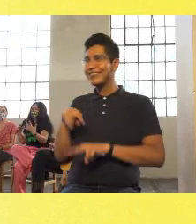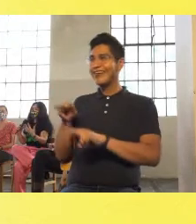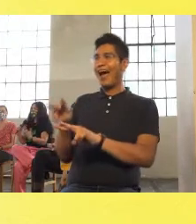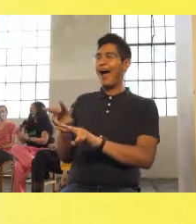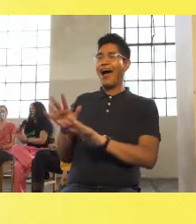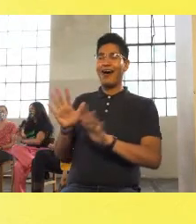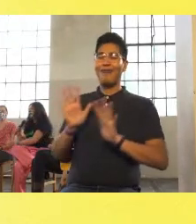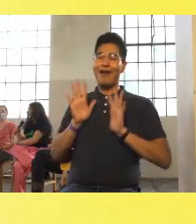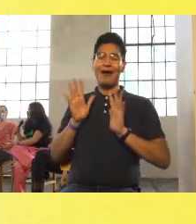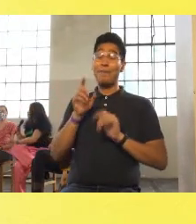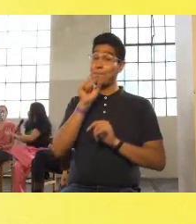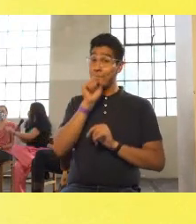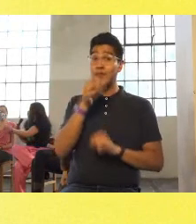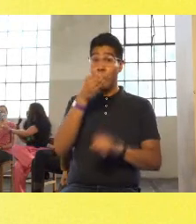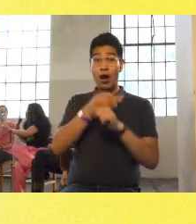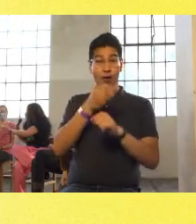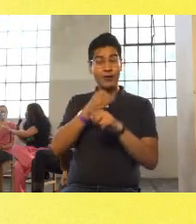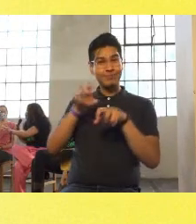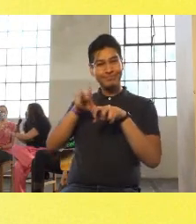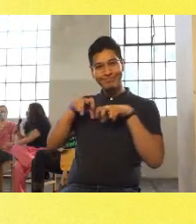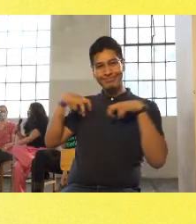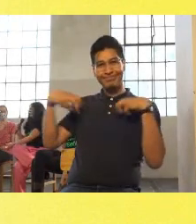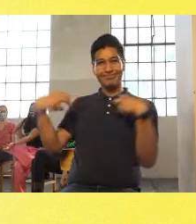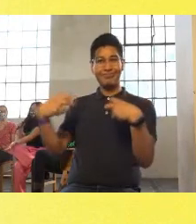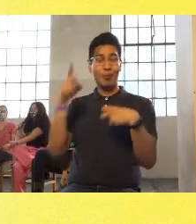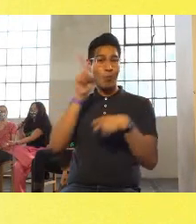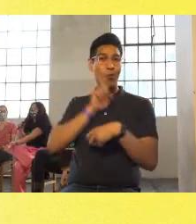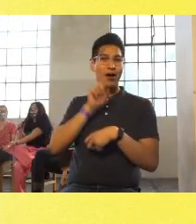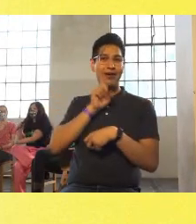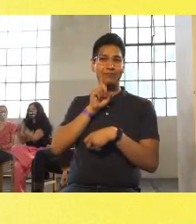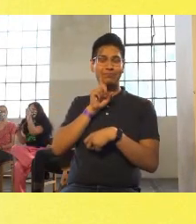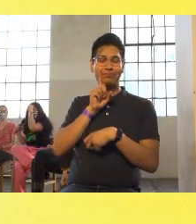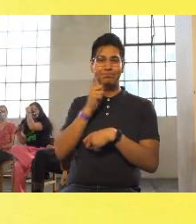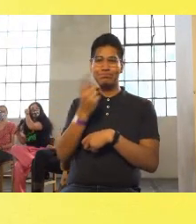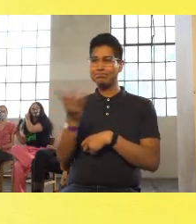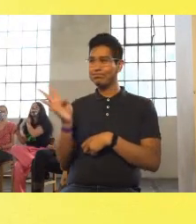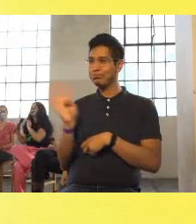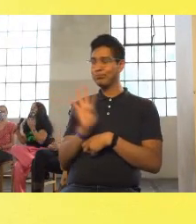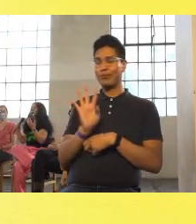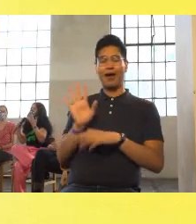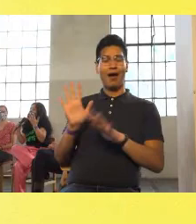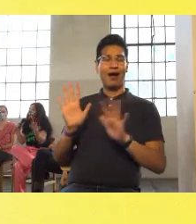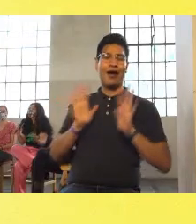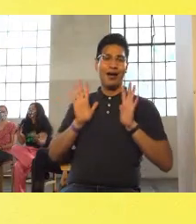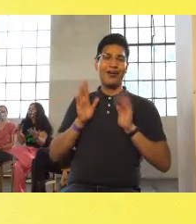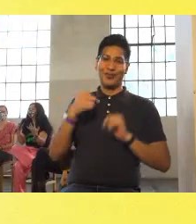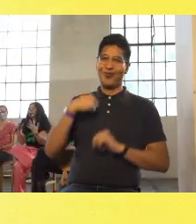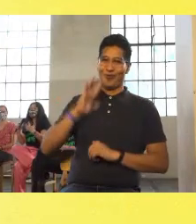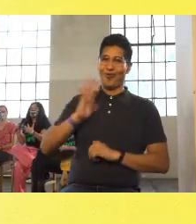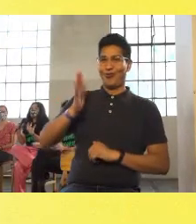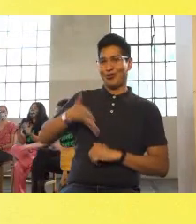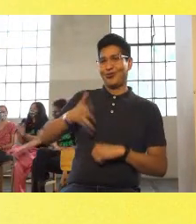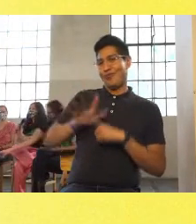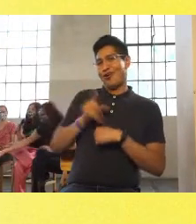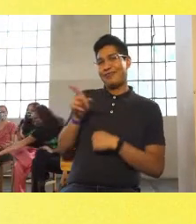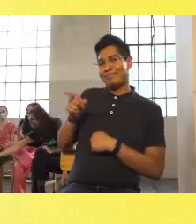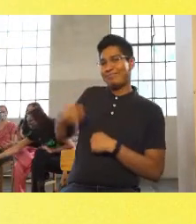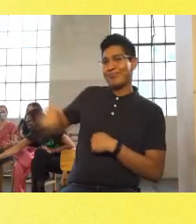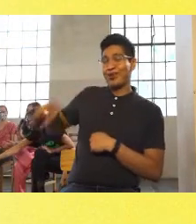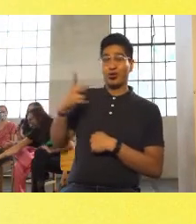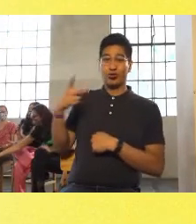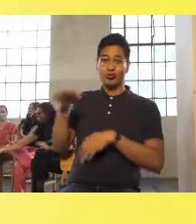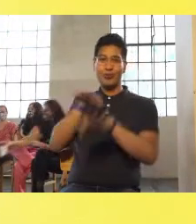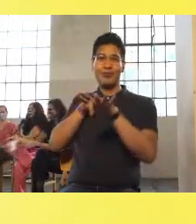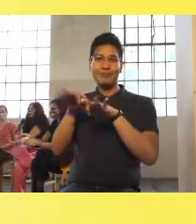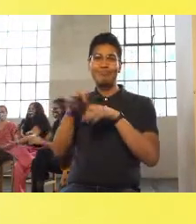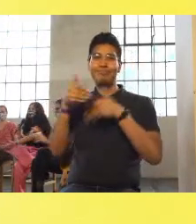estar en esta mesa al lado de, o sea, gente como ustedes que tiene ya más tiempo en esto y empezar a estar